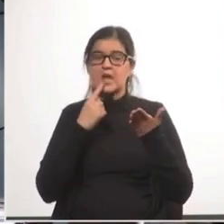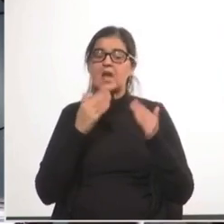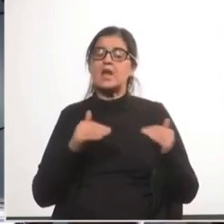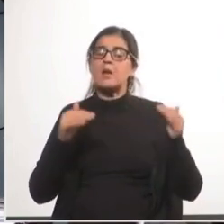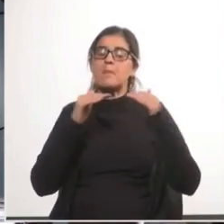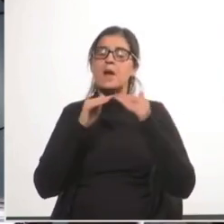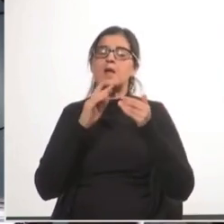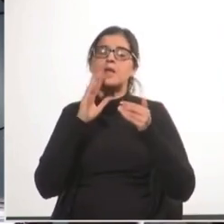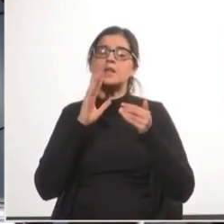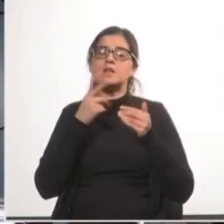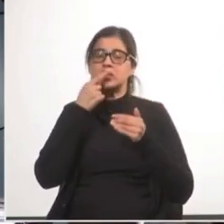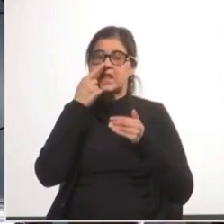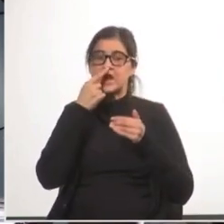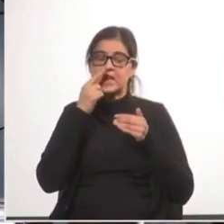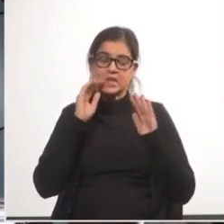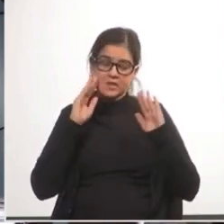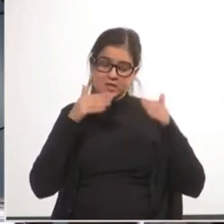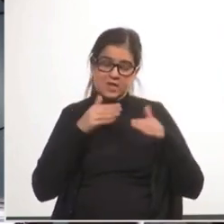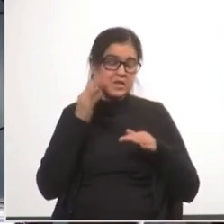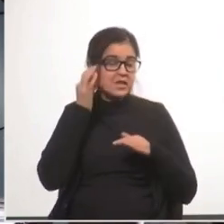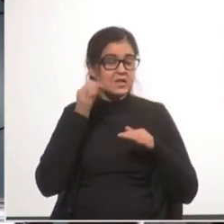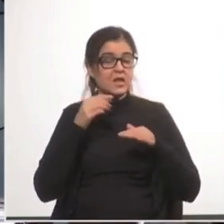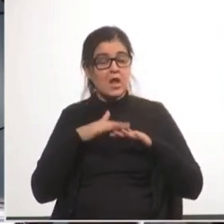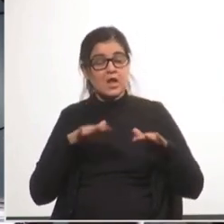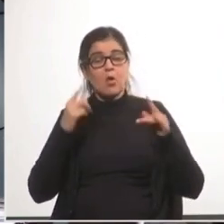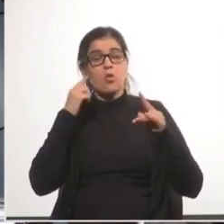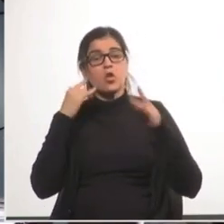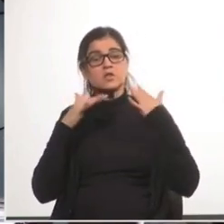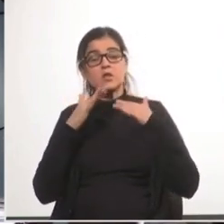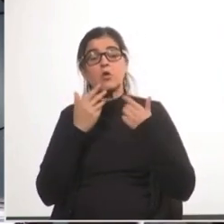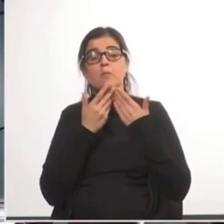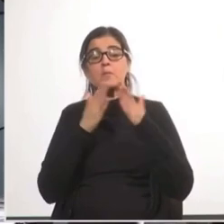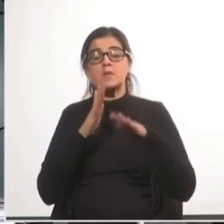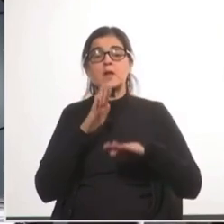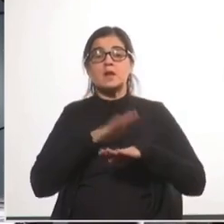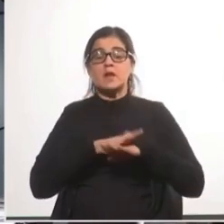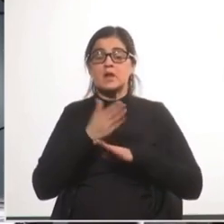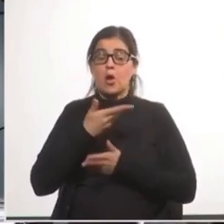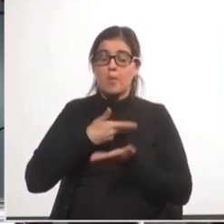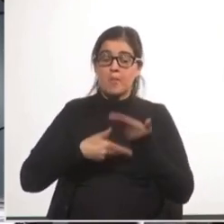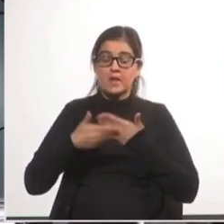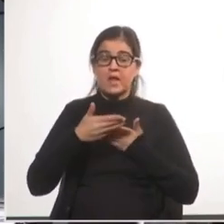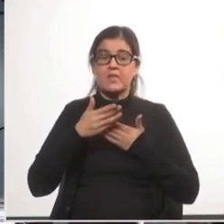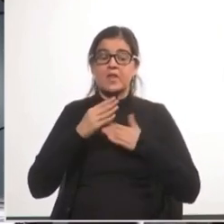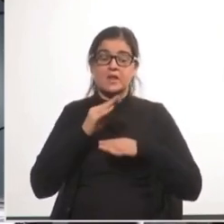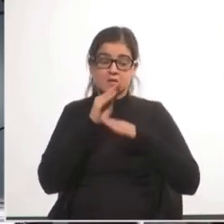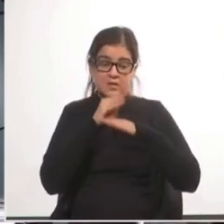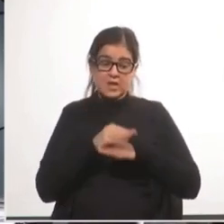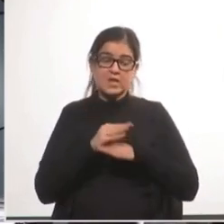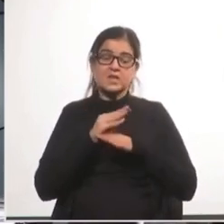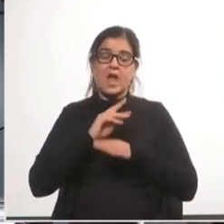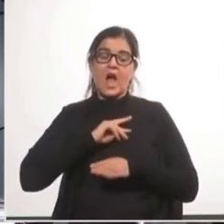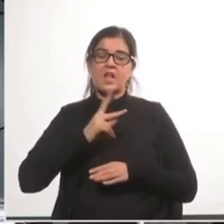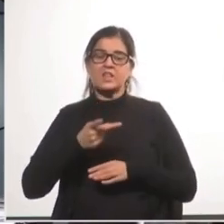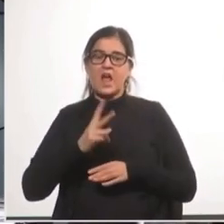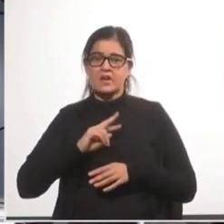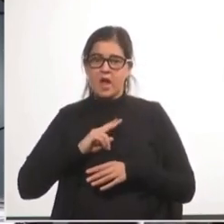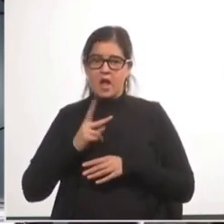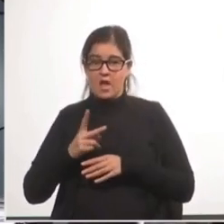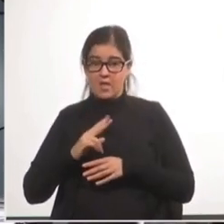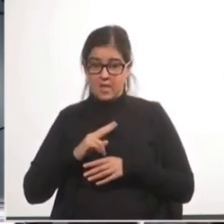del principio del interés superior del niño, niña, adolescente al principio de corresponsabilidad en la crianza y a la tenencia alternada. Sin